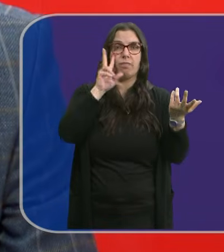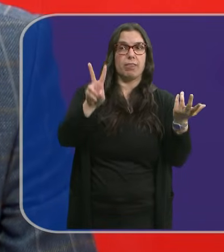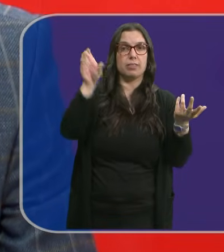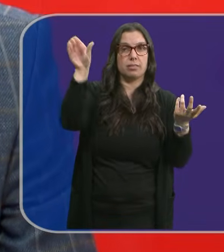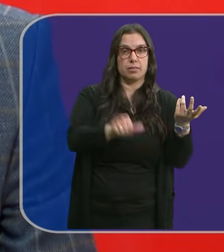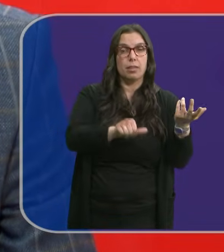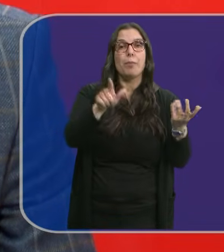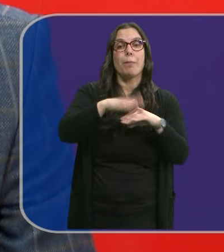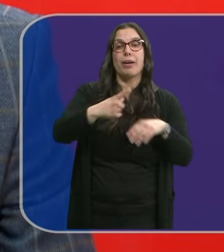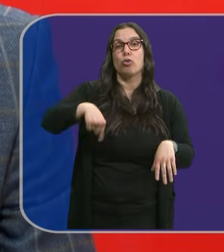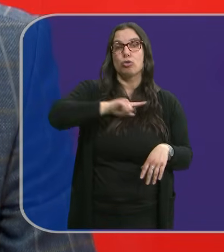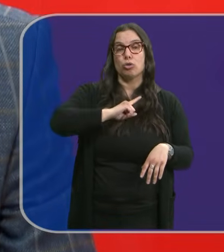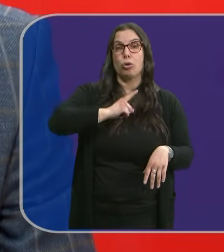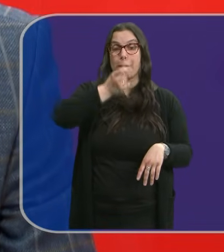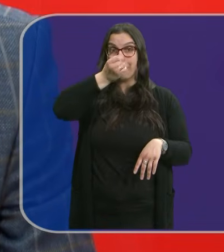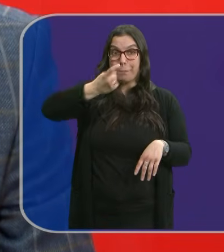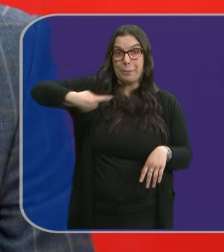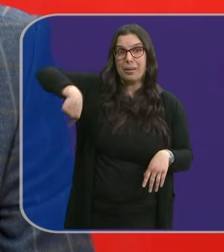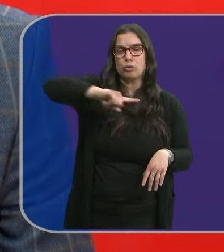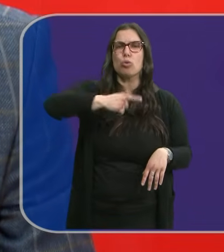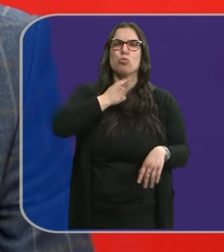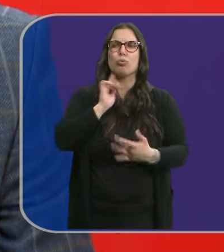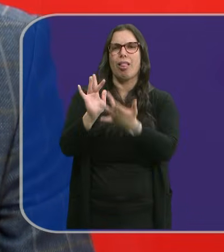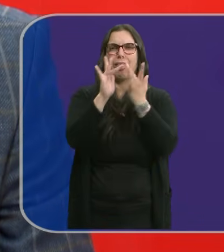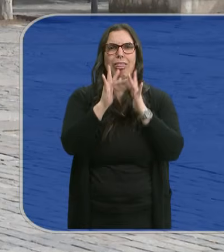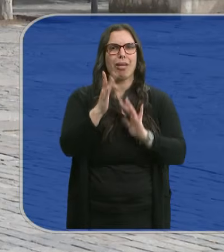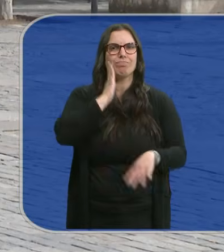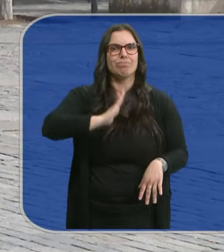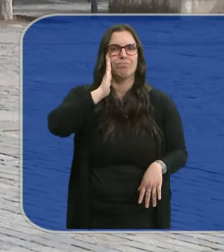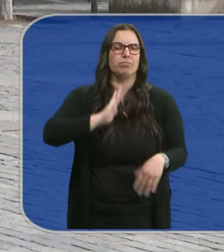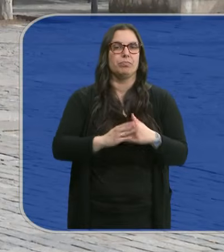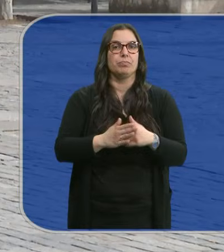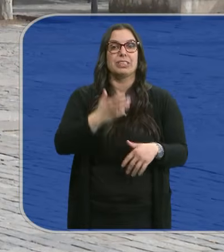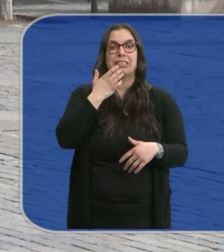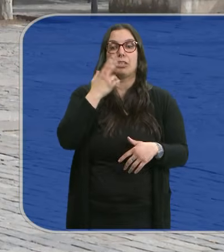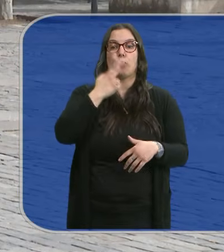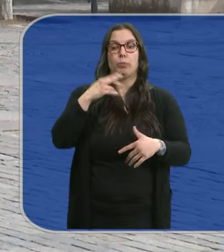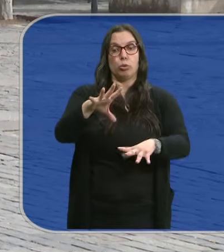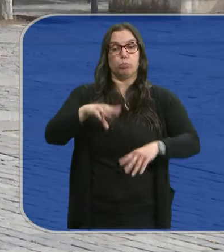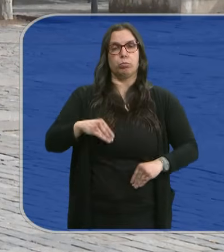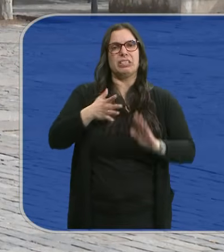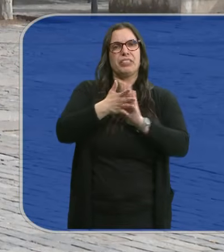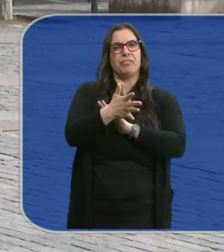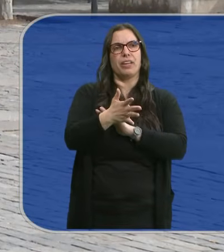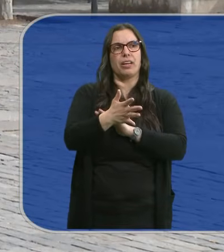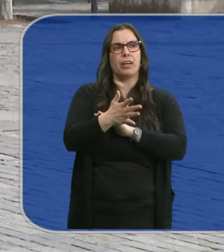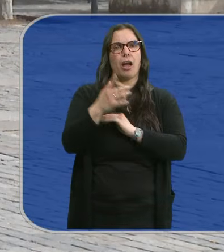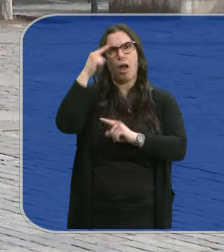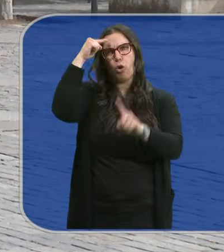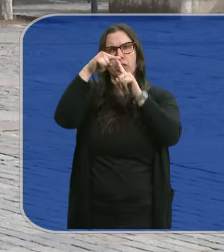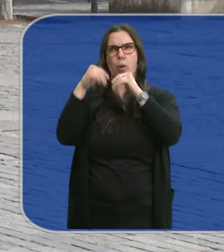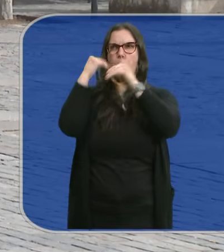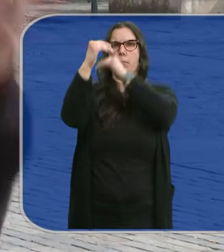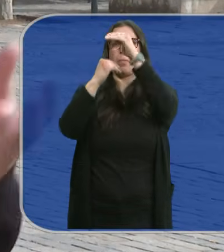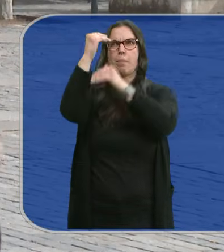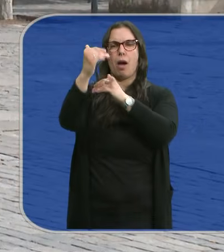pero para nosotros, para los socialistas, nos gusta mucho el contacto directo. Cuando uno asume este compromiso, no es una cuestión de dónde puedes llegar